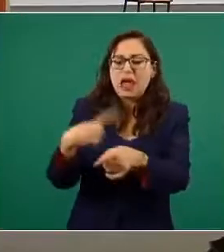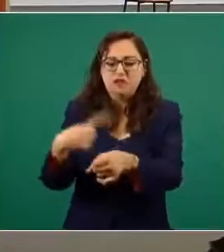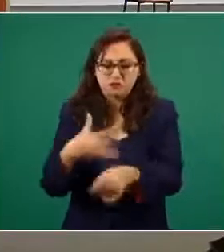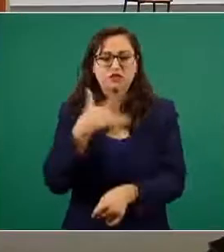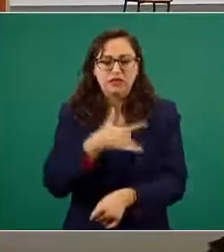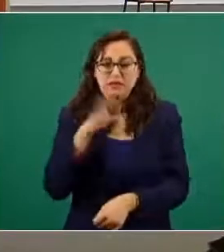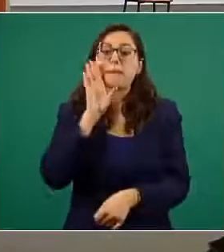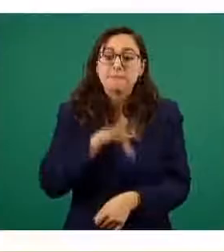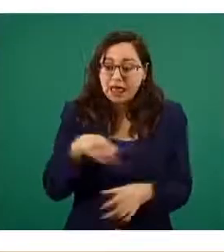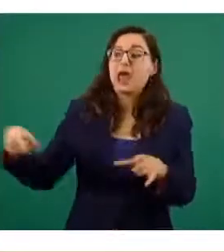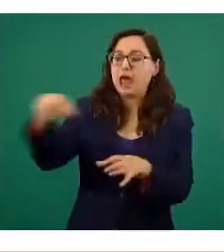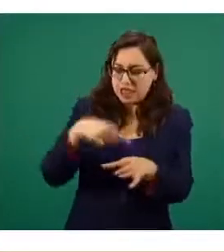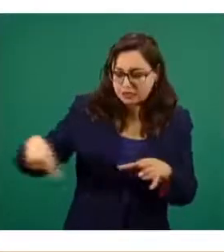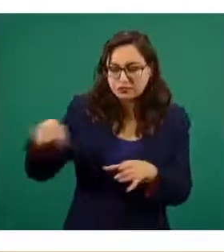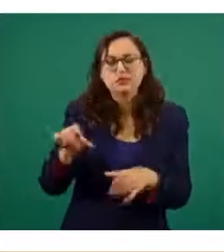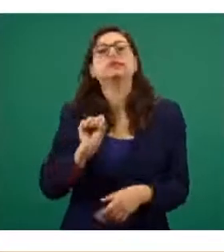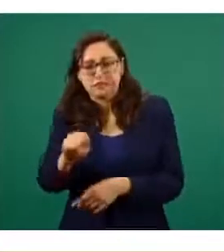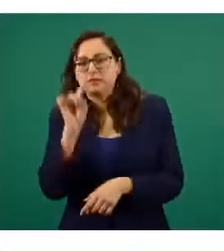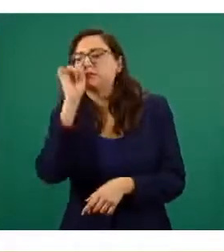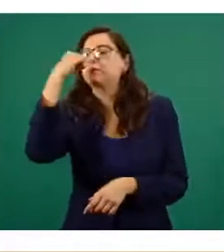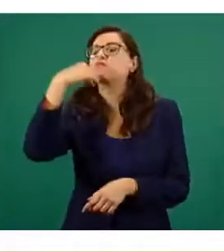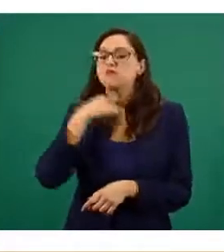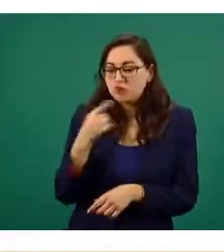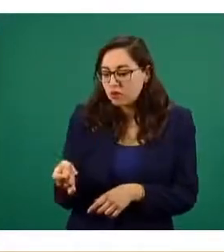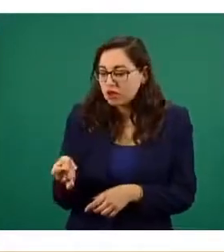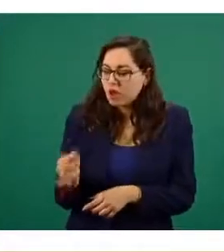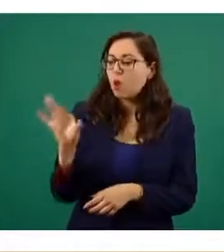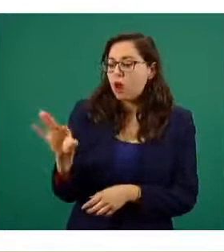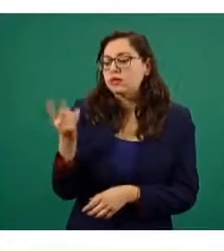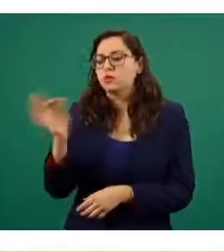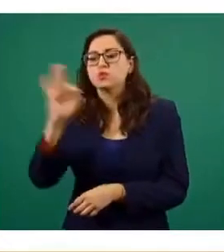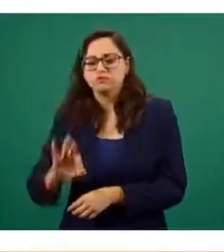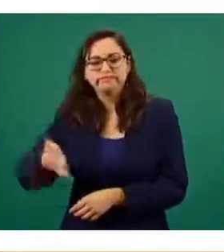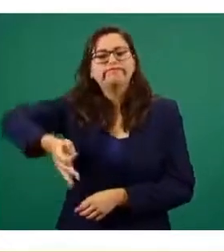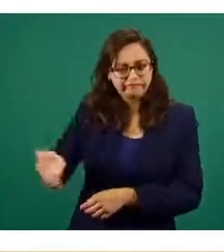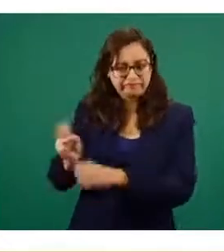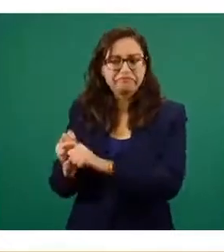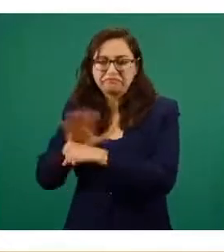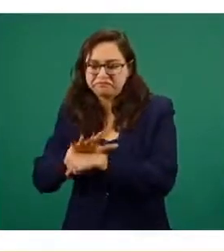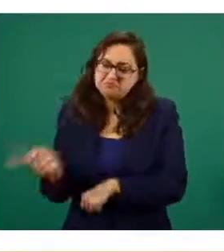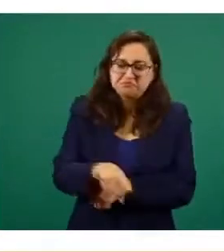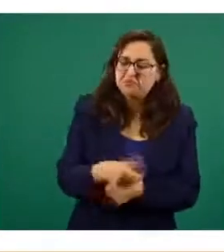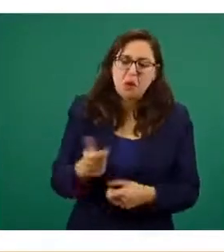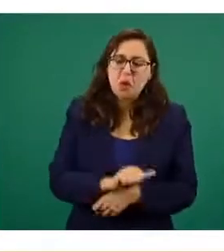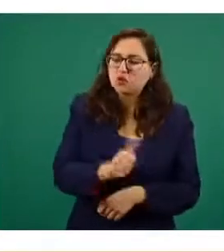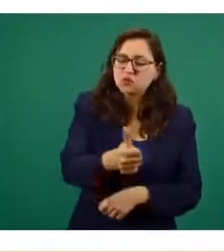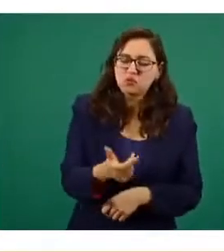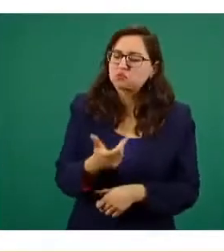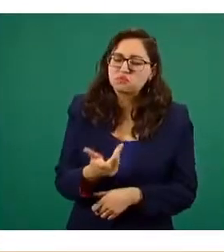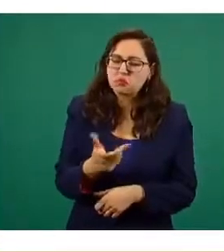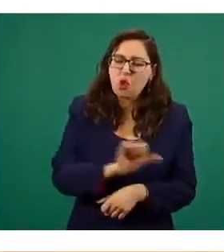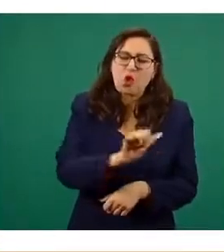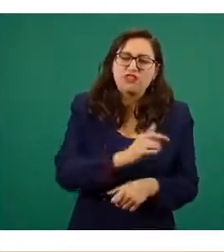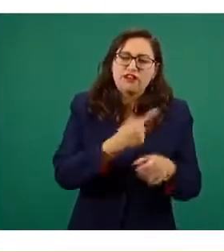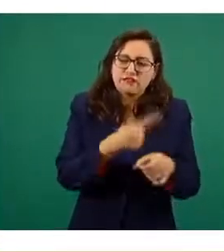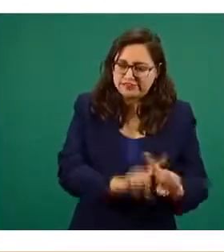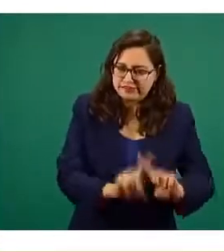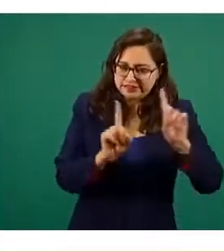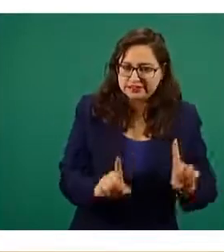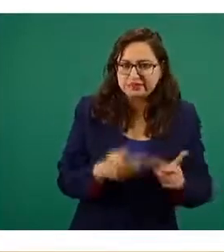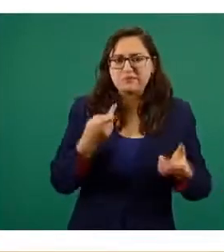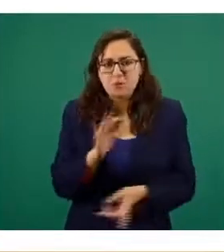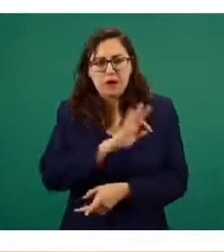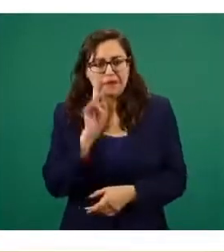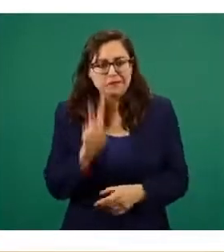42%. Lo mismo, llegó un punto máximo como a la semana 26 de 2020, esto es en el mes de julio, después descendió, y en el otoño ya se ha mantenido con un poco de tendencia a la alza,